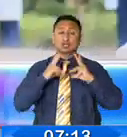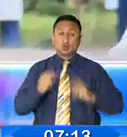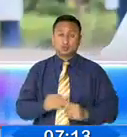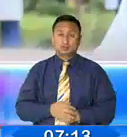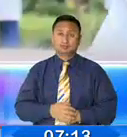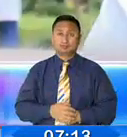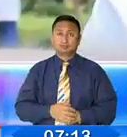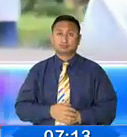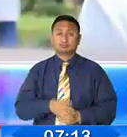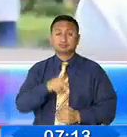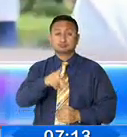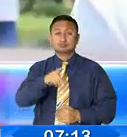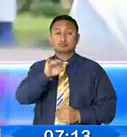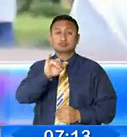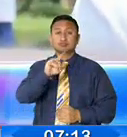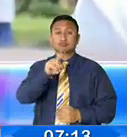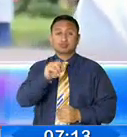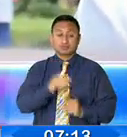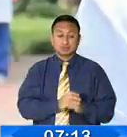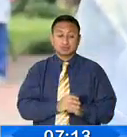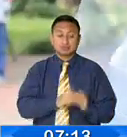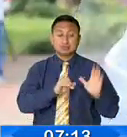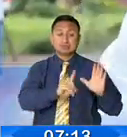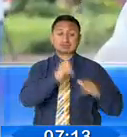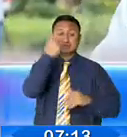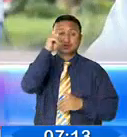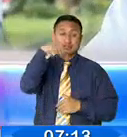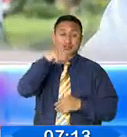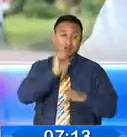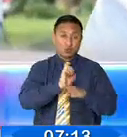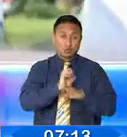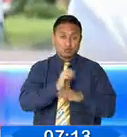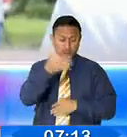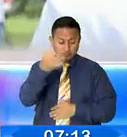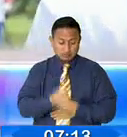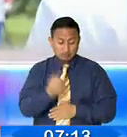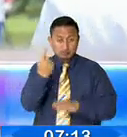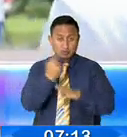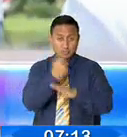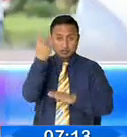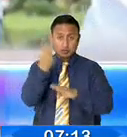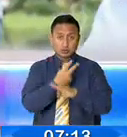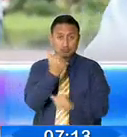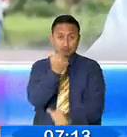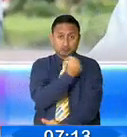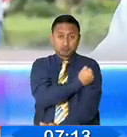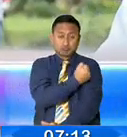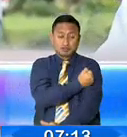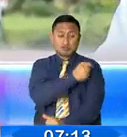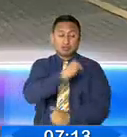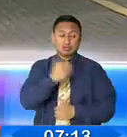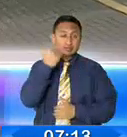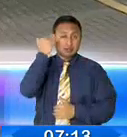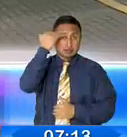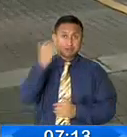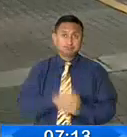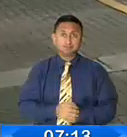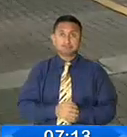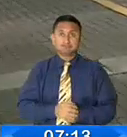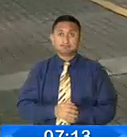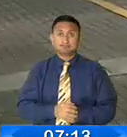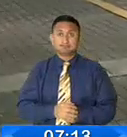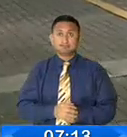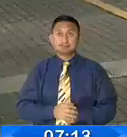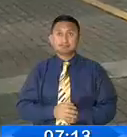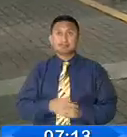Pfizer se ha negociado 6 millones para el Ecuador. Se garantiza la primera y segunda dosis para nuestros adultos mayores. En tanto, continúan las jornadas